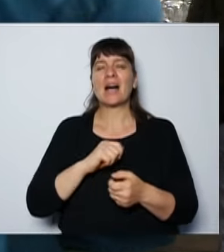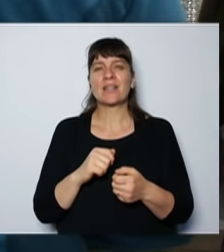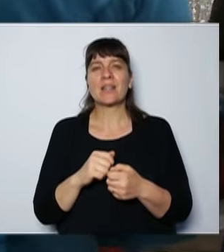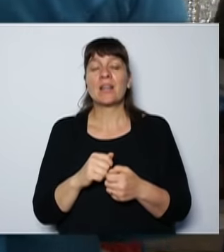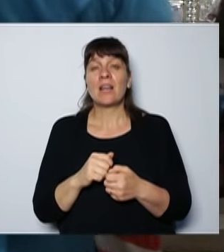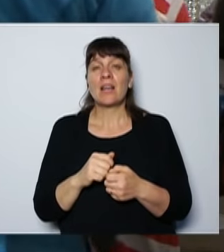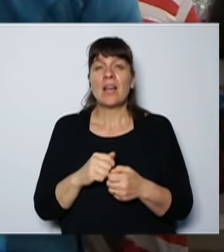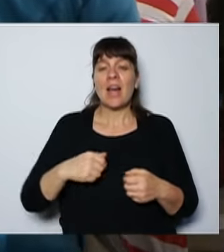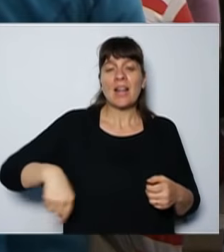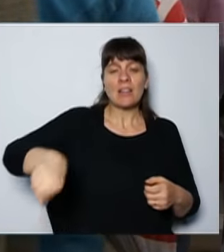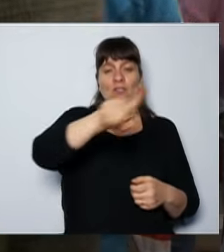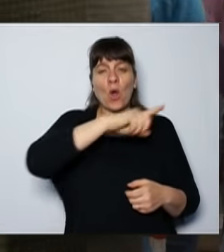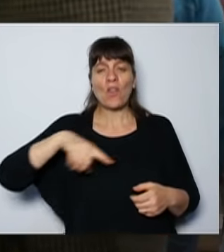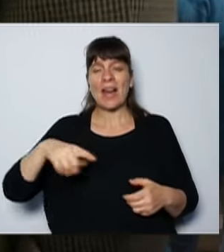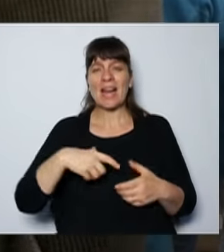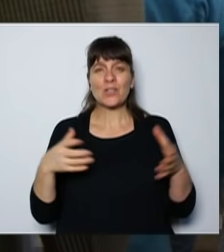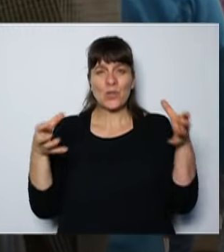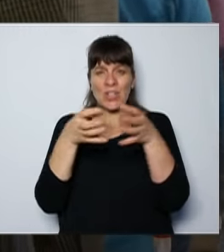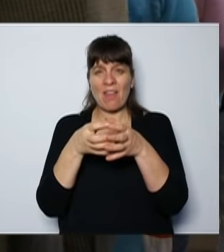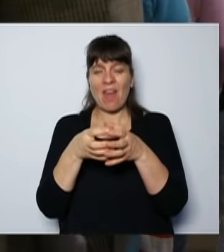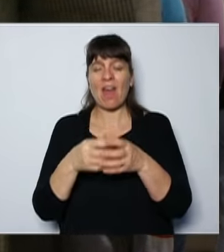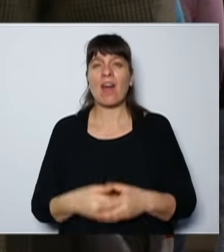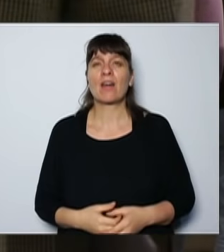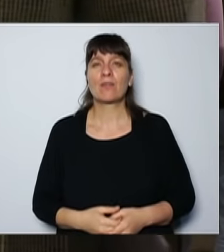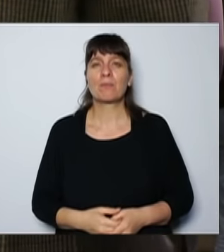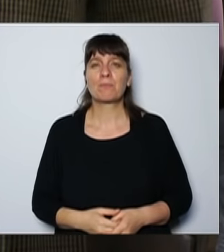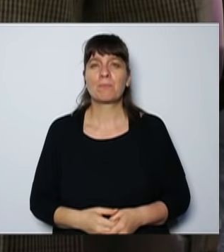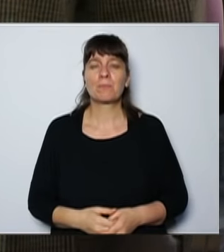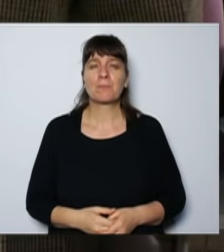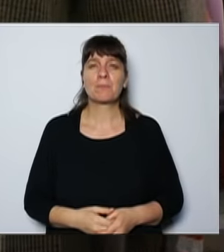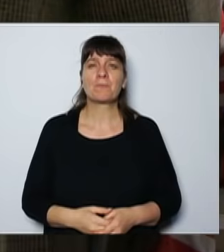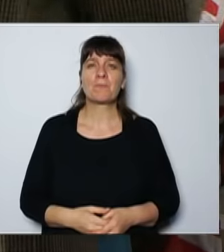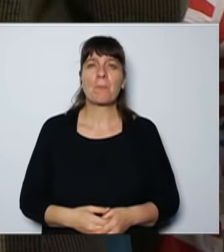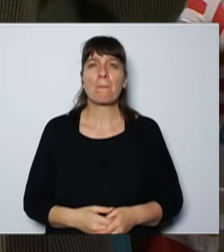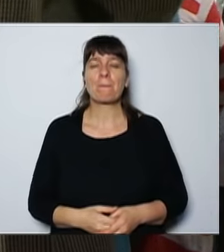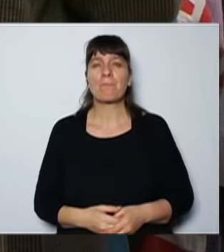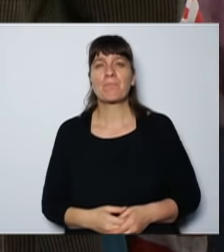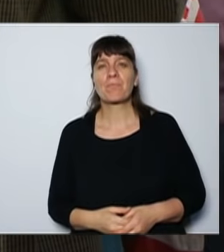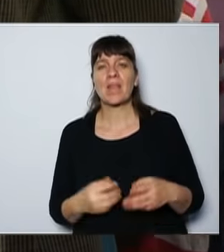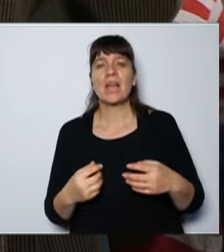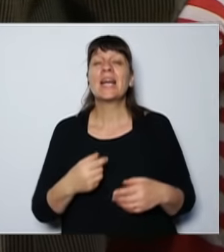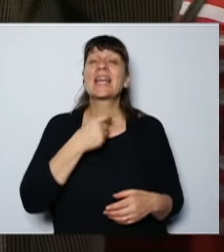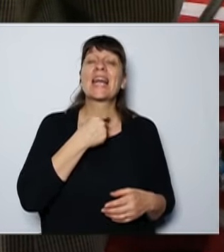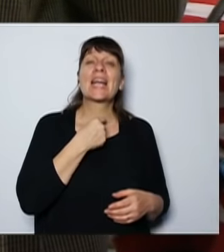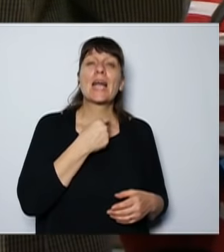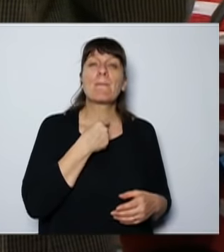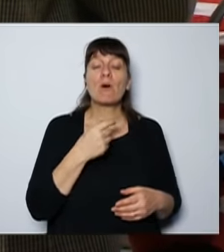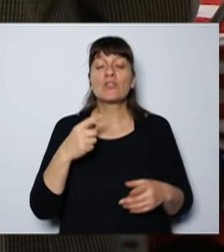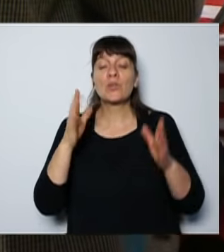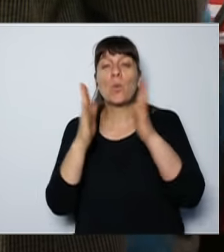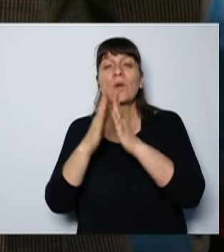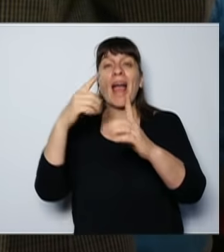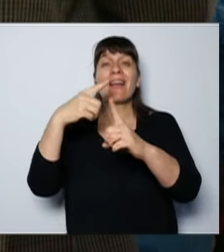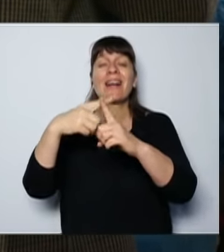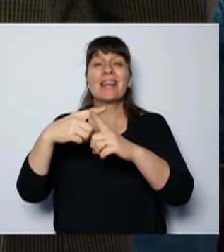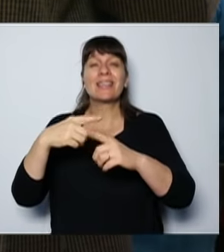la misa a través de la radio y la televisión, comulgamos espiritualmente en nuestros corazones. Recuerden